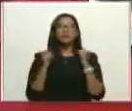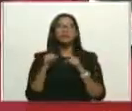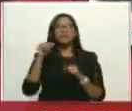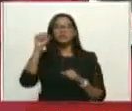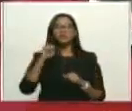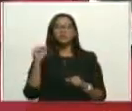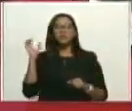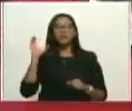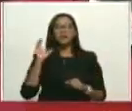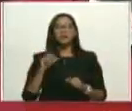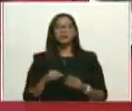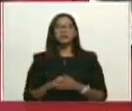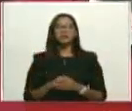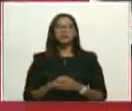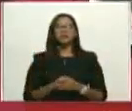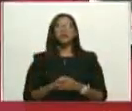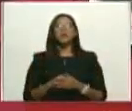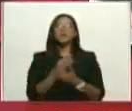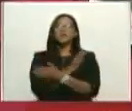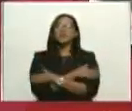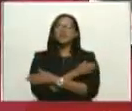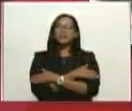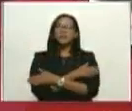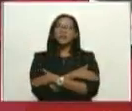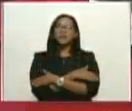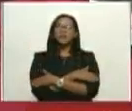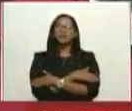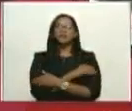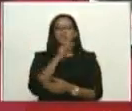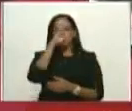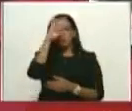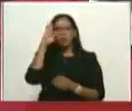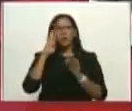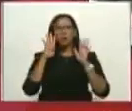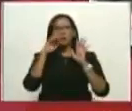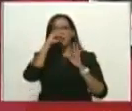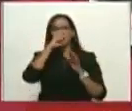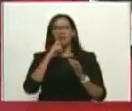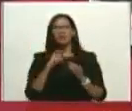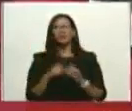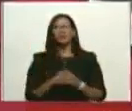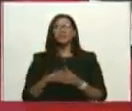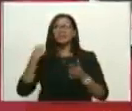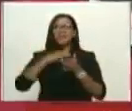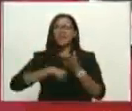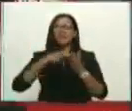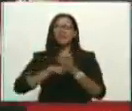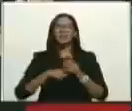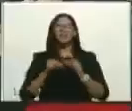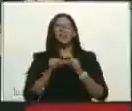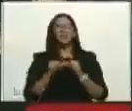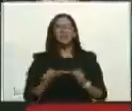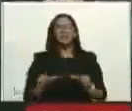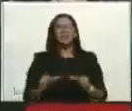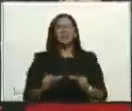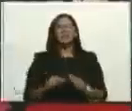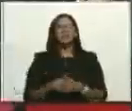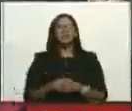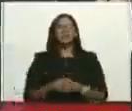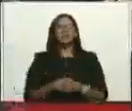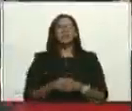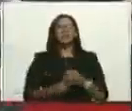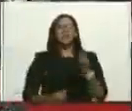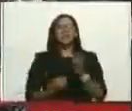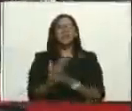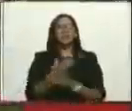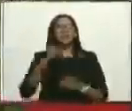Caracas. Felicitaciones, Diosdado, por los 9 años de batalla permanente, de creación